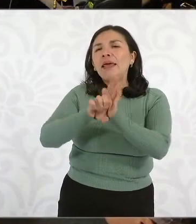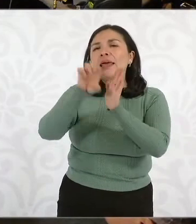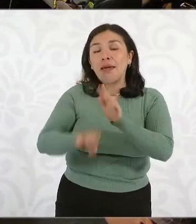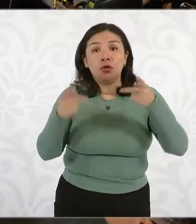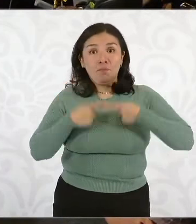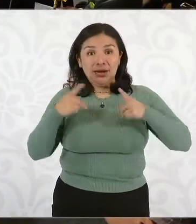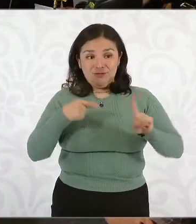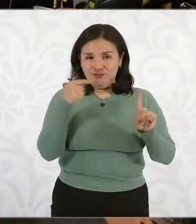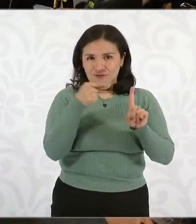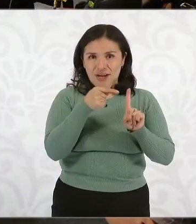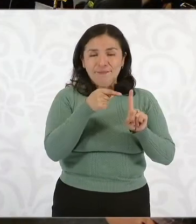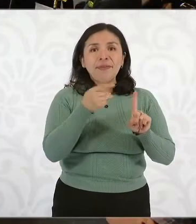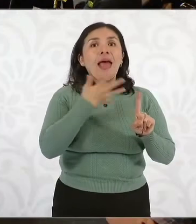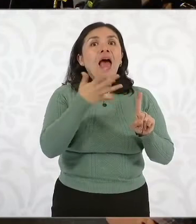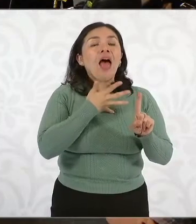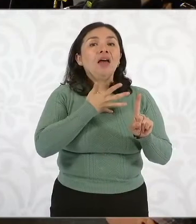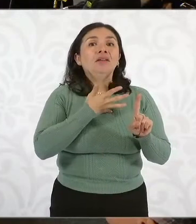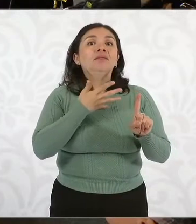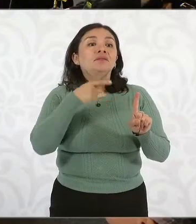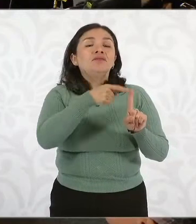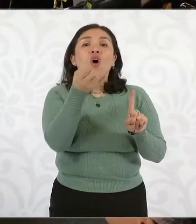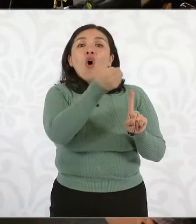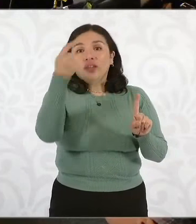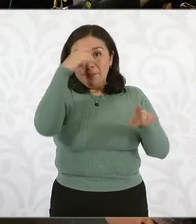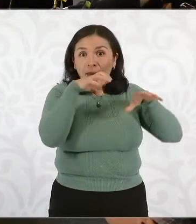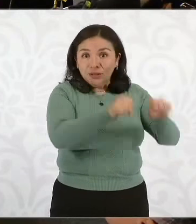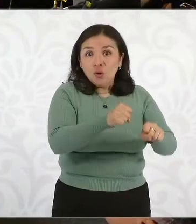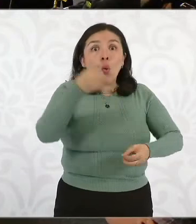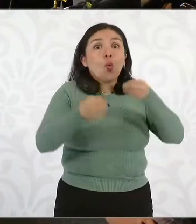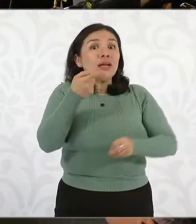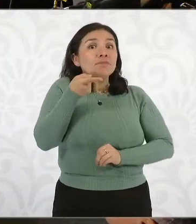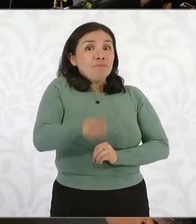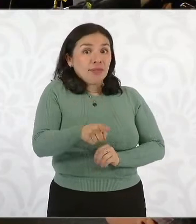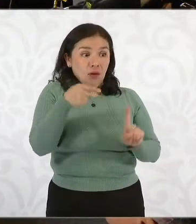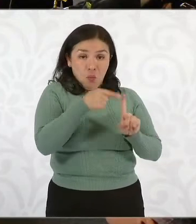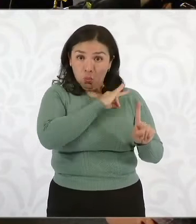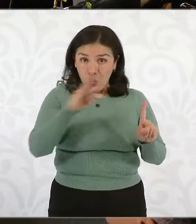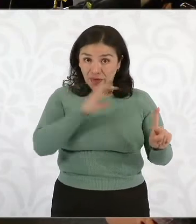una persona tiene una orden de aprehensión emitida por un juez, ¿puede ser candidato?